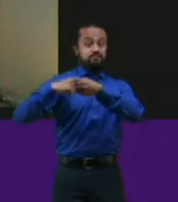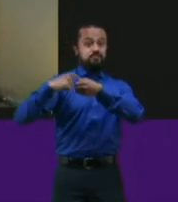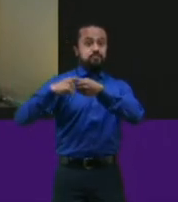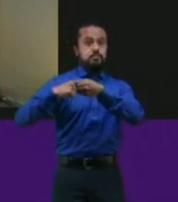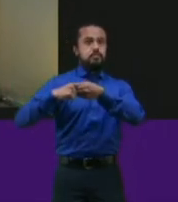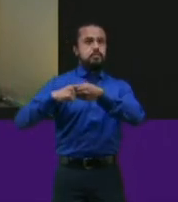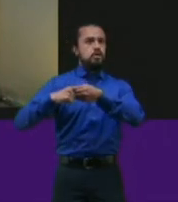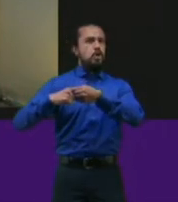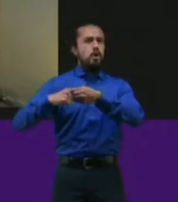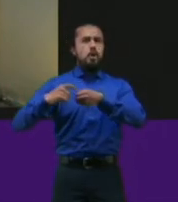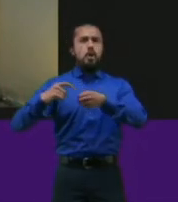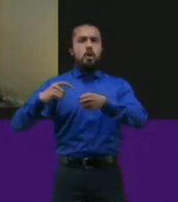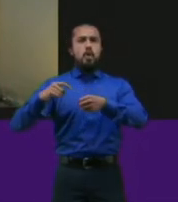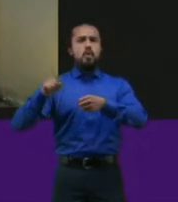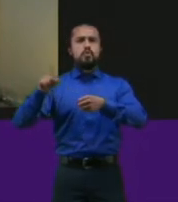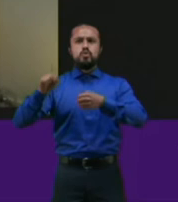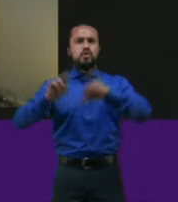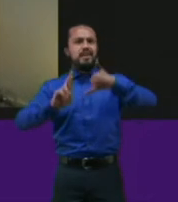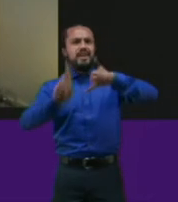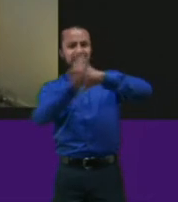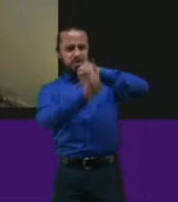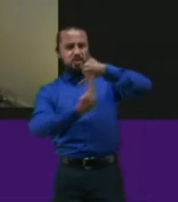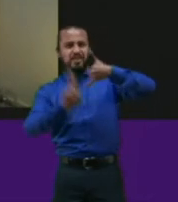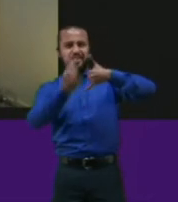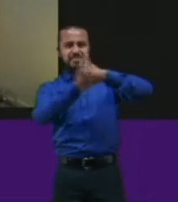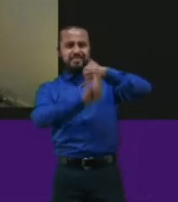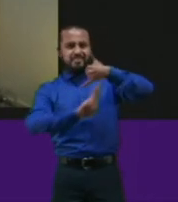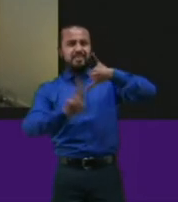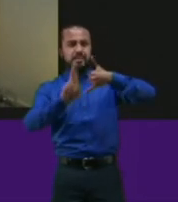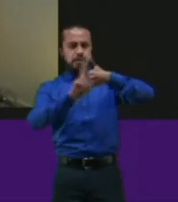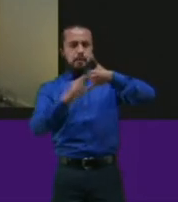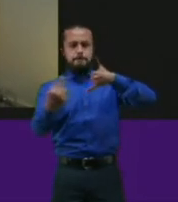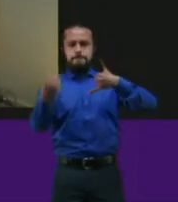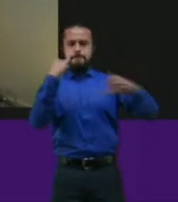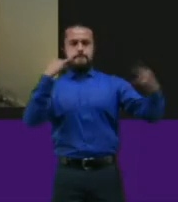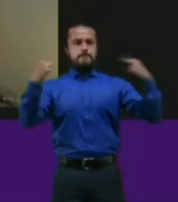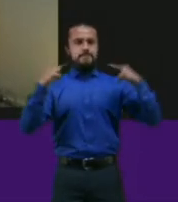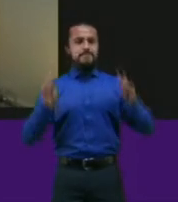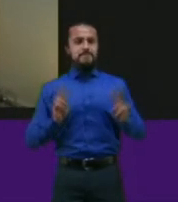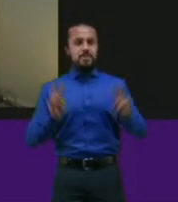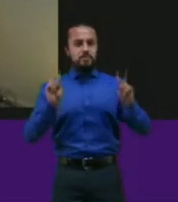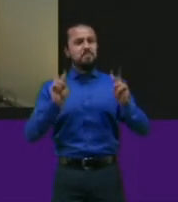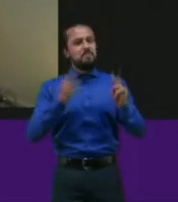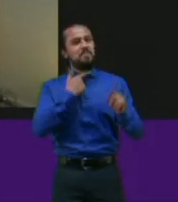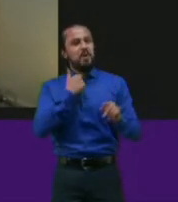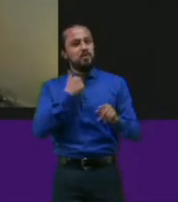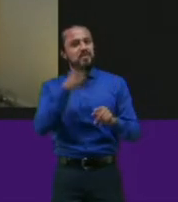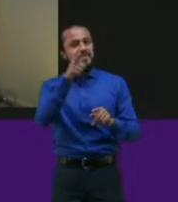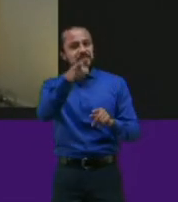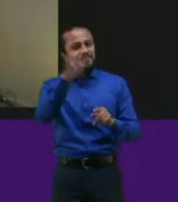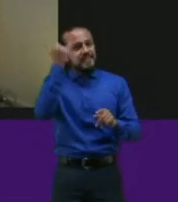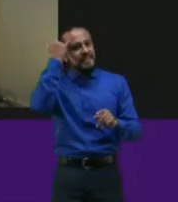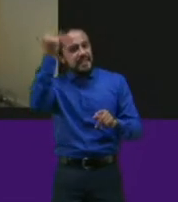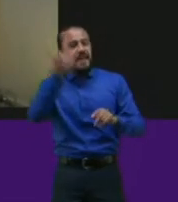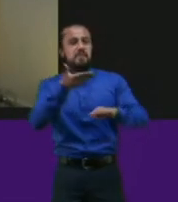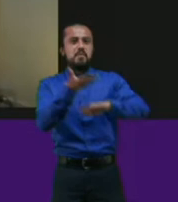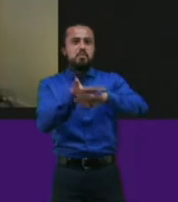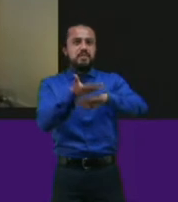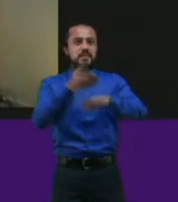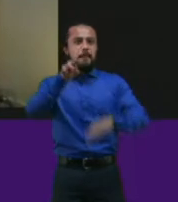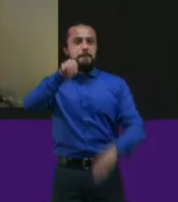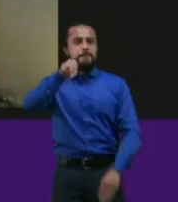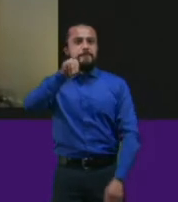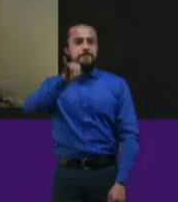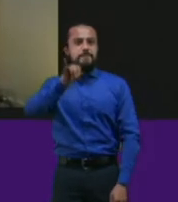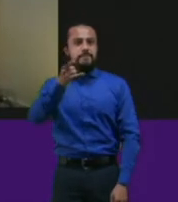de todas las regiones del país. Y por eso me gusta mucho el caso de Miguel, que está empezando apenas, y lo que le